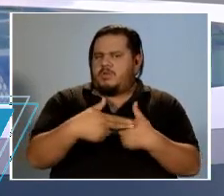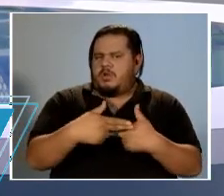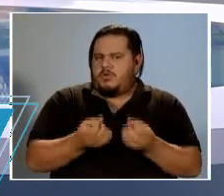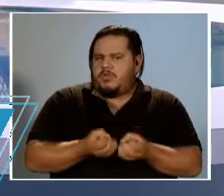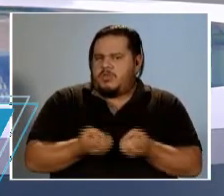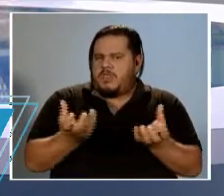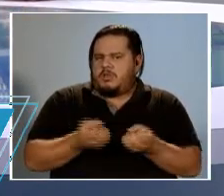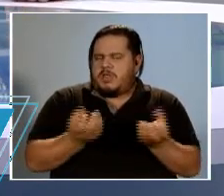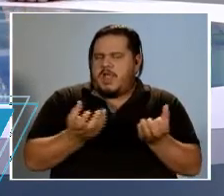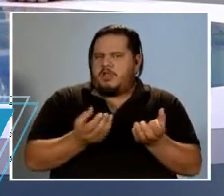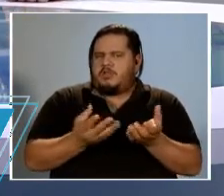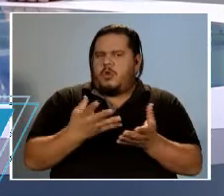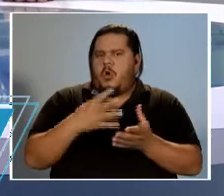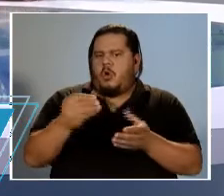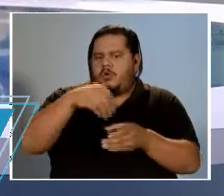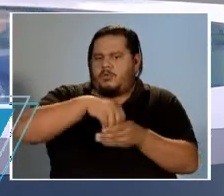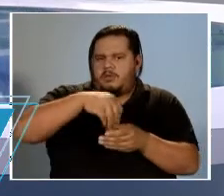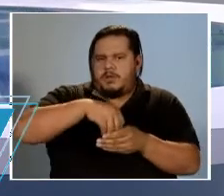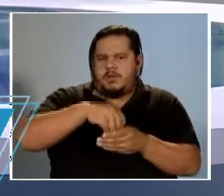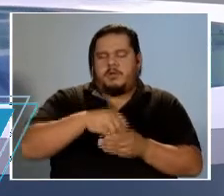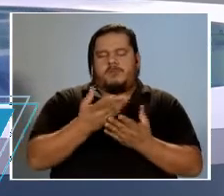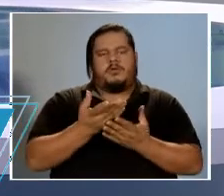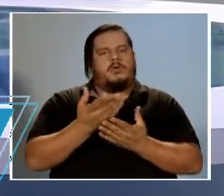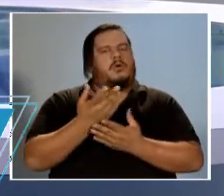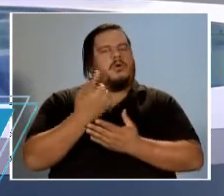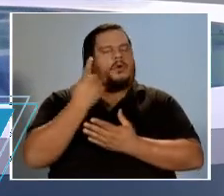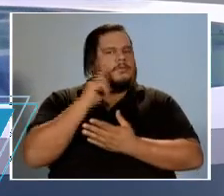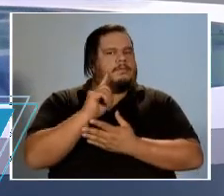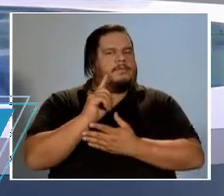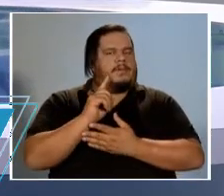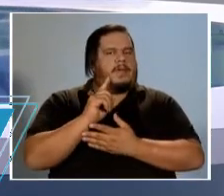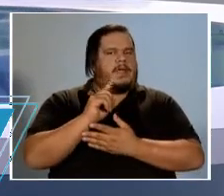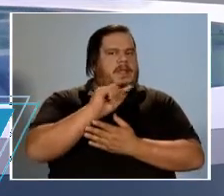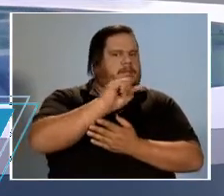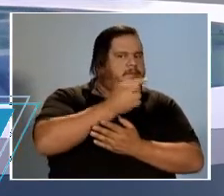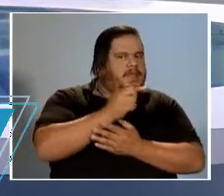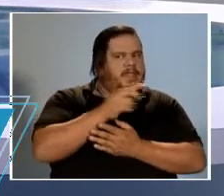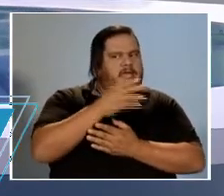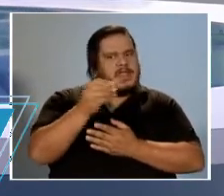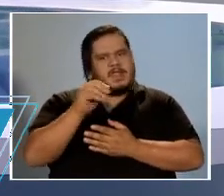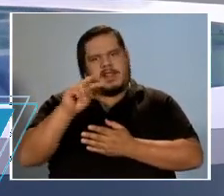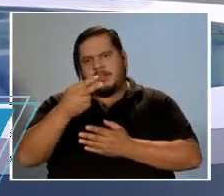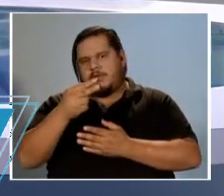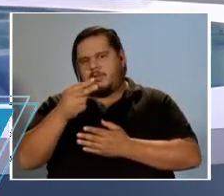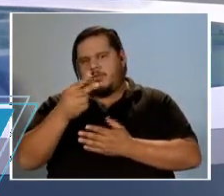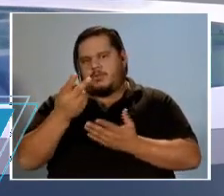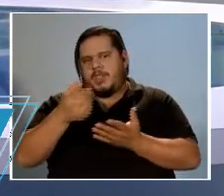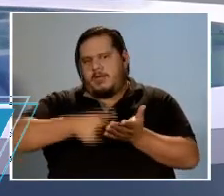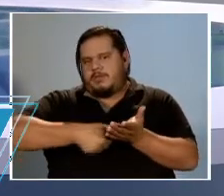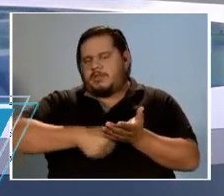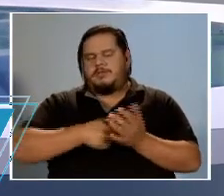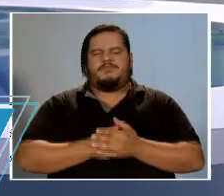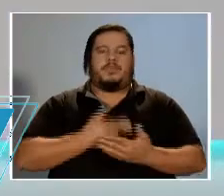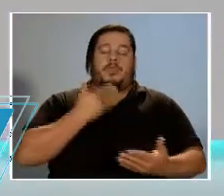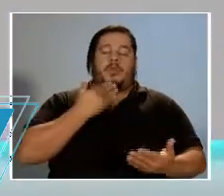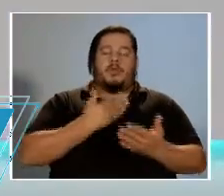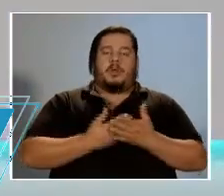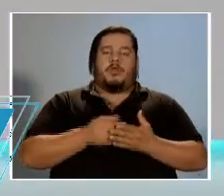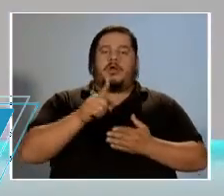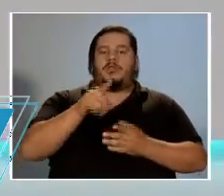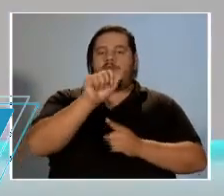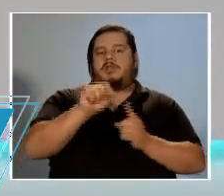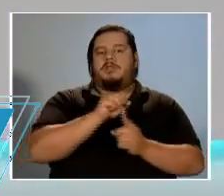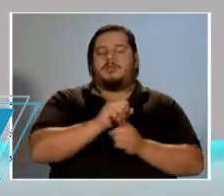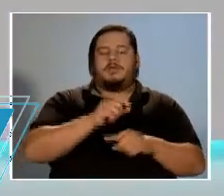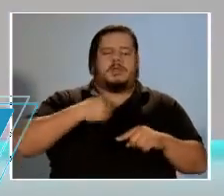ahorro, limitando o disminuyendo el tiempo entre la primera y la segunda ronda? Bueno, eso es una situación que no podría contestarse